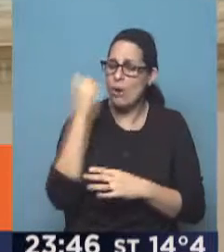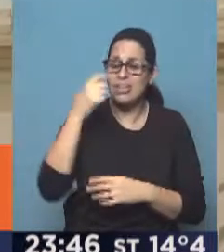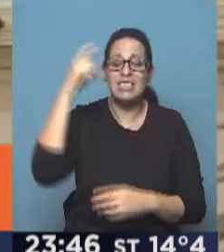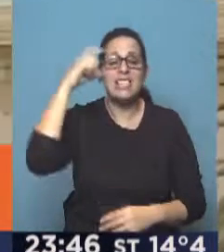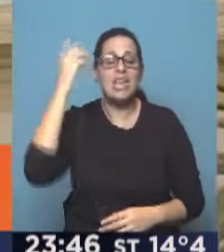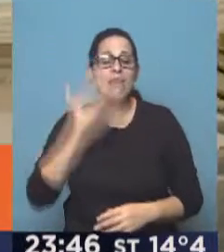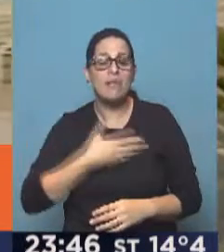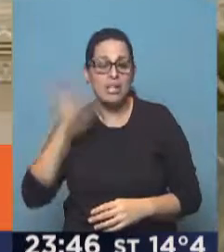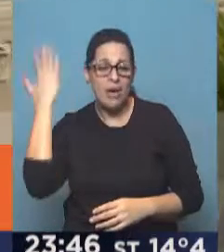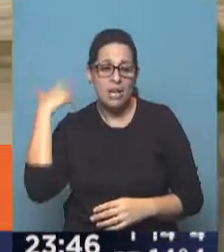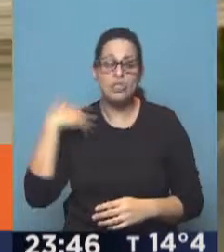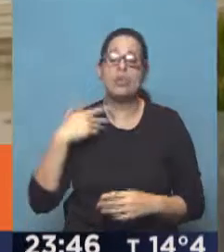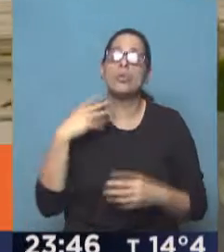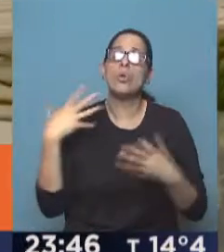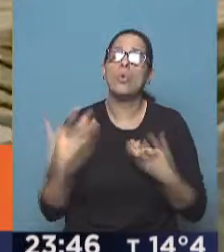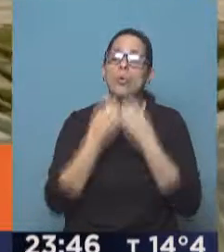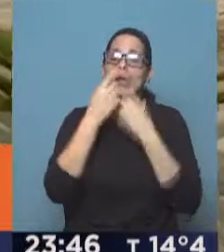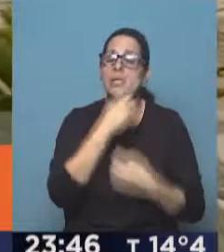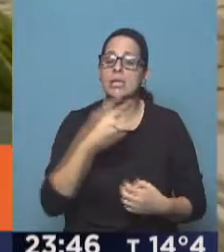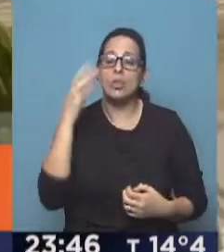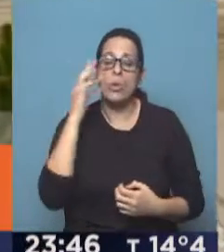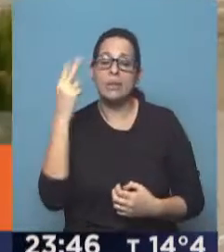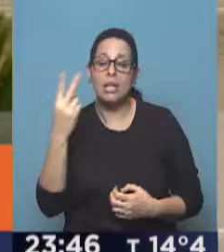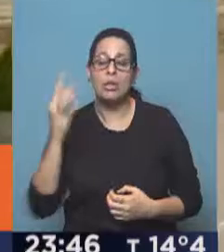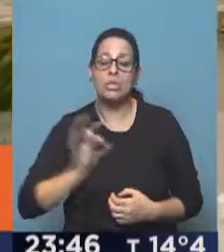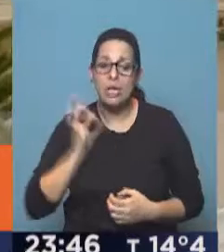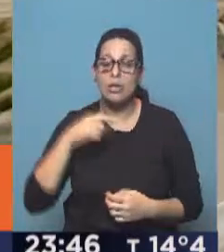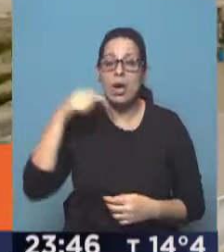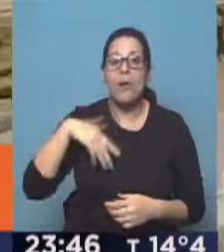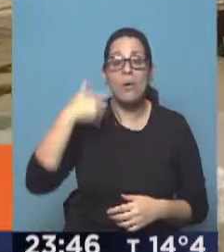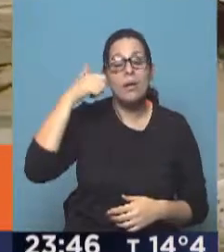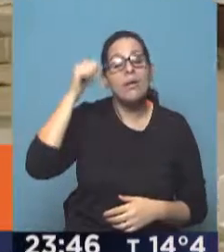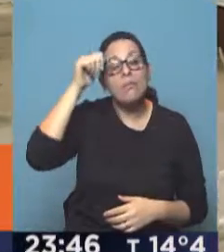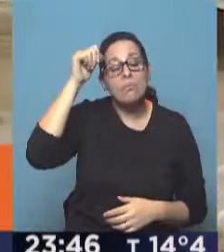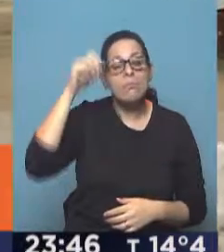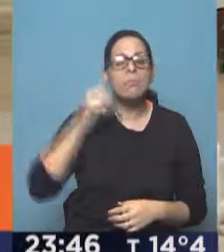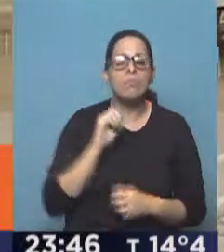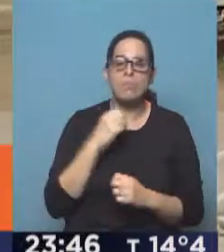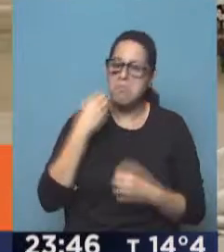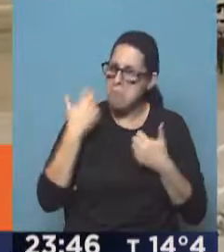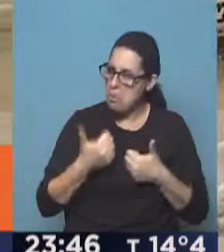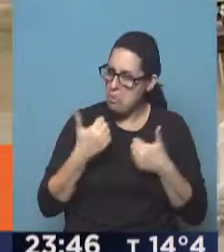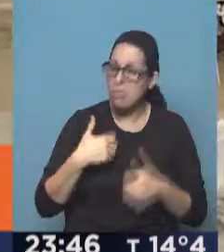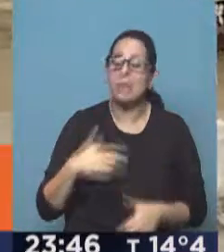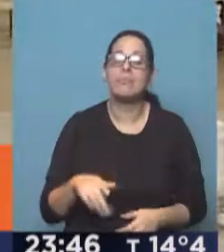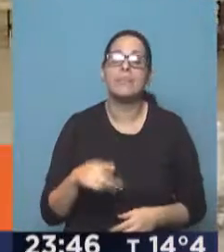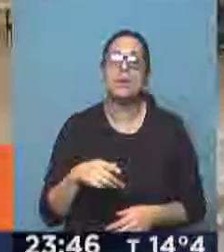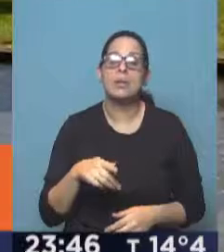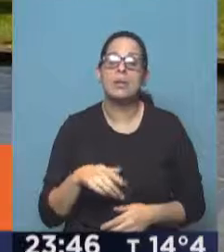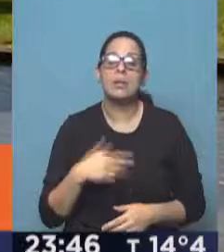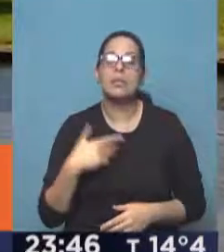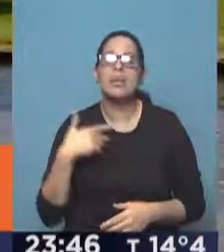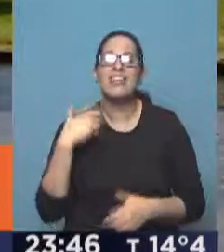febrero pasado cumplió 142 años, ahora se propone brillar como en sus mejores épocas. El Corredor de las